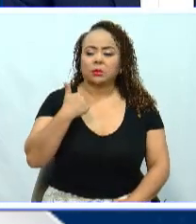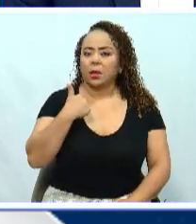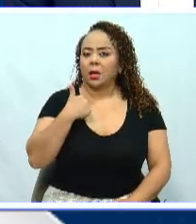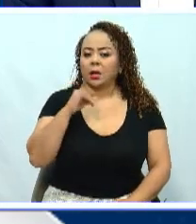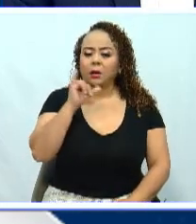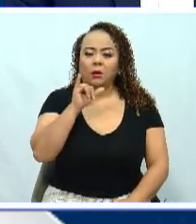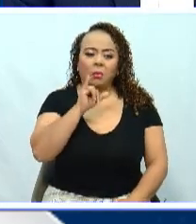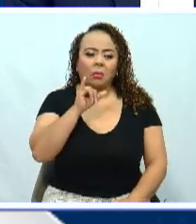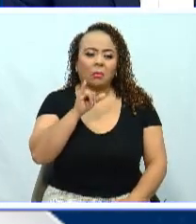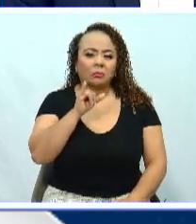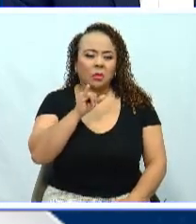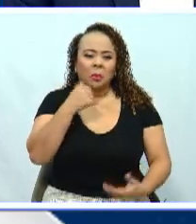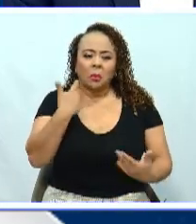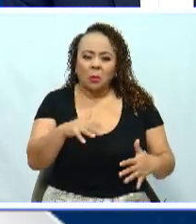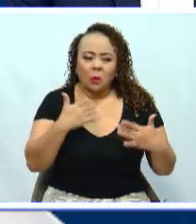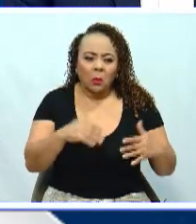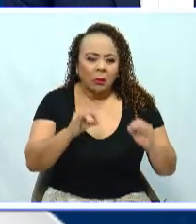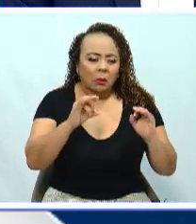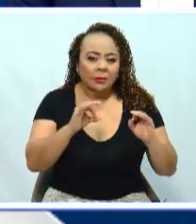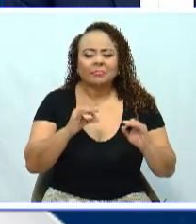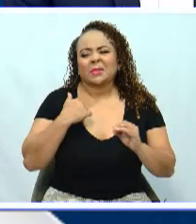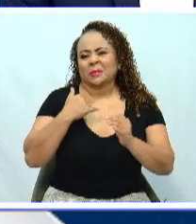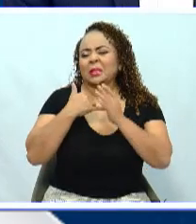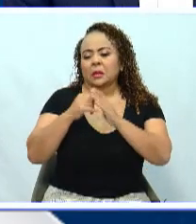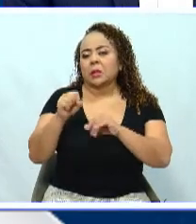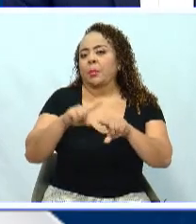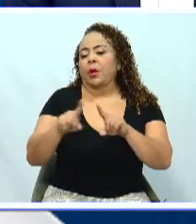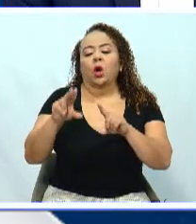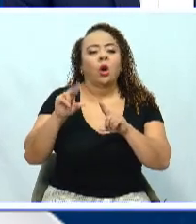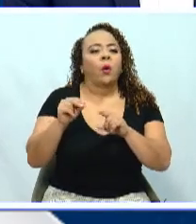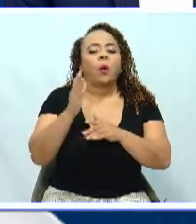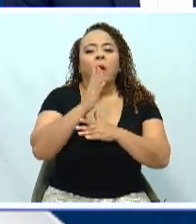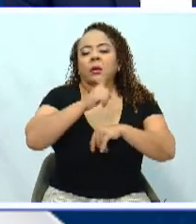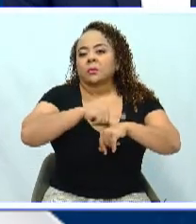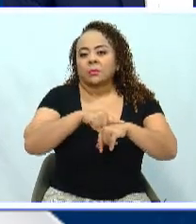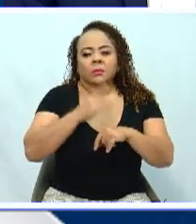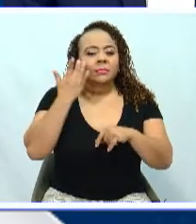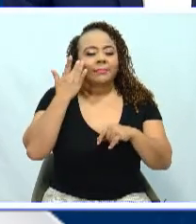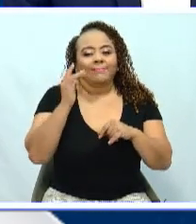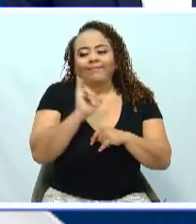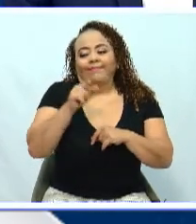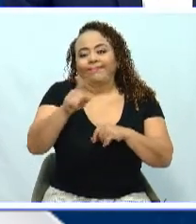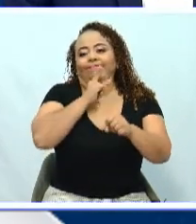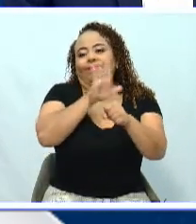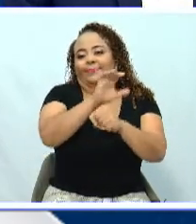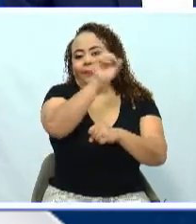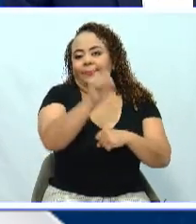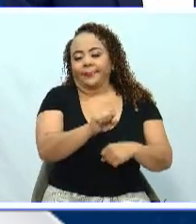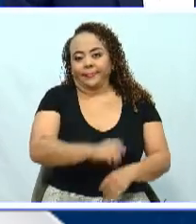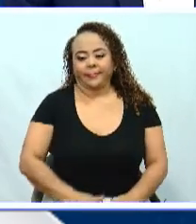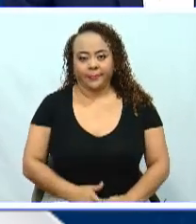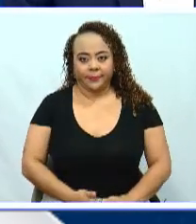destacado me parece a mí tuvo sus títulos pero no tuvo una época a lo que él prometió en Saprissa